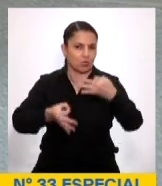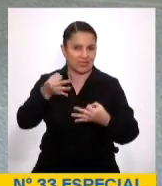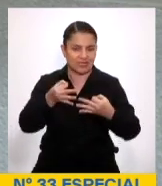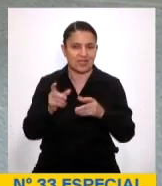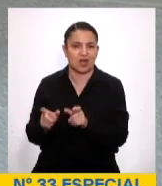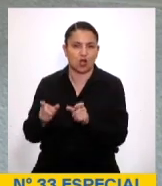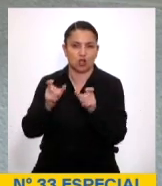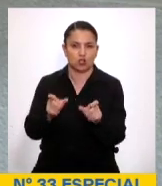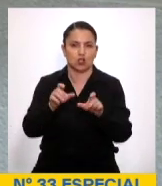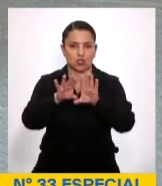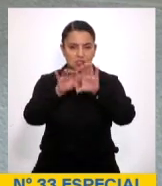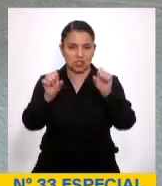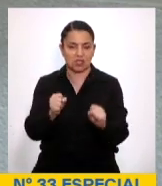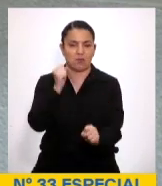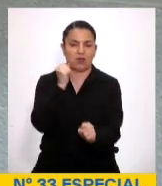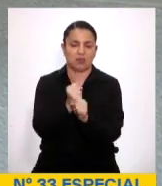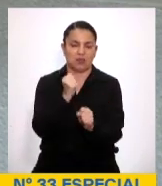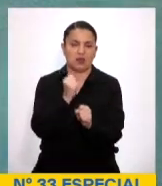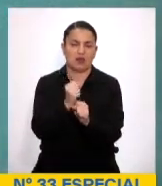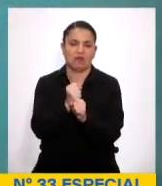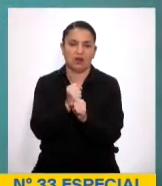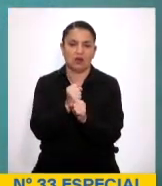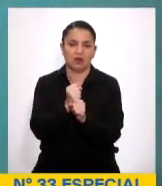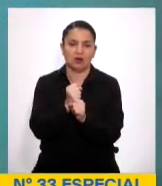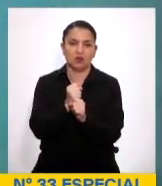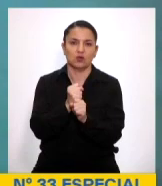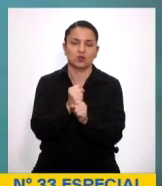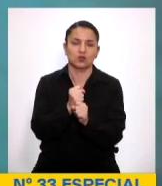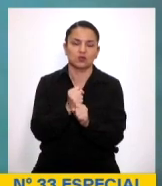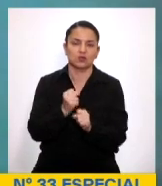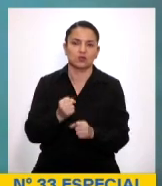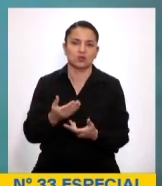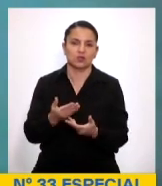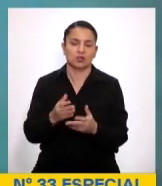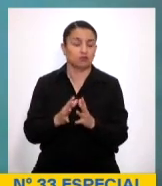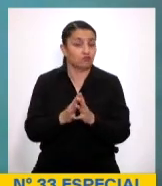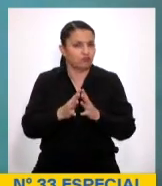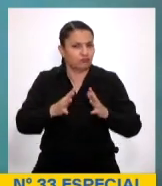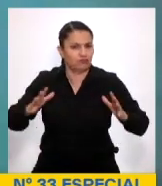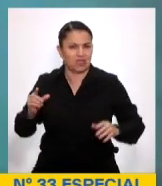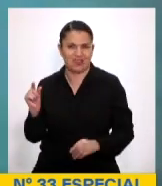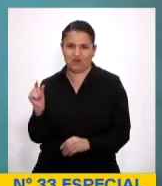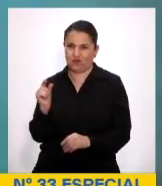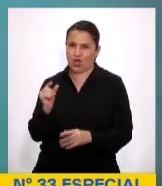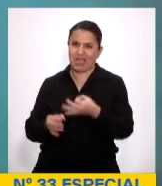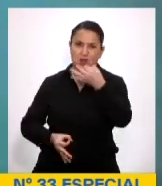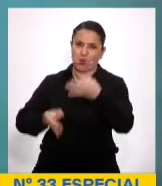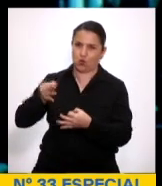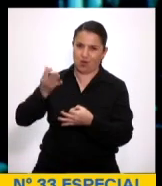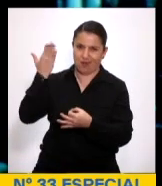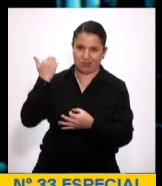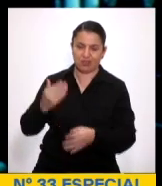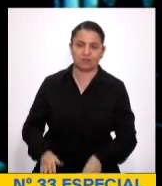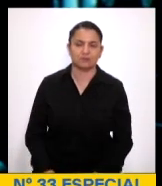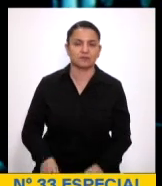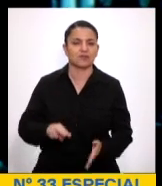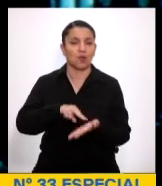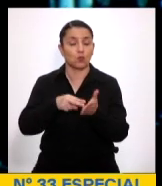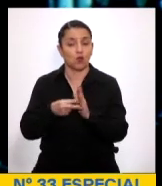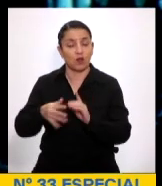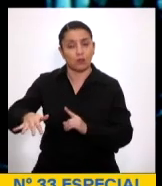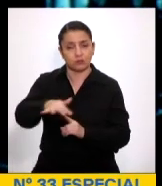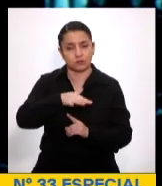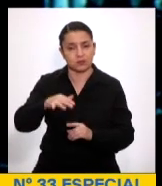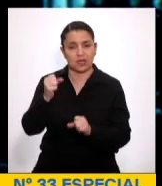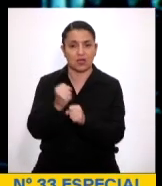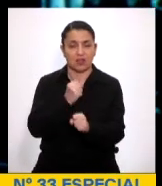control a los sistemas de trabajo que fueron extremadamente precarios e injustos las crisis y las condiciones laborales la